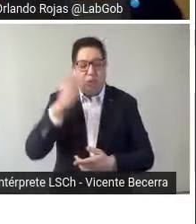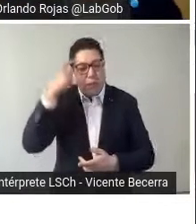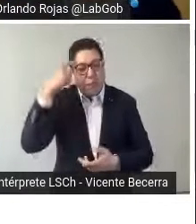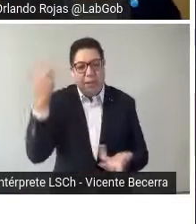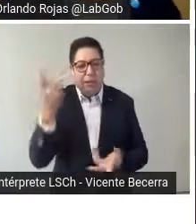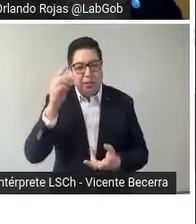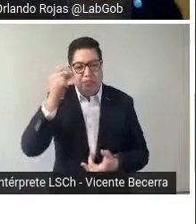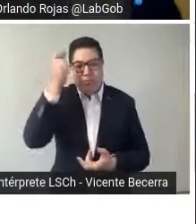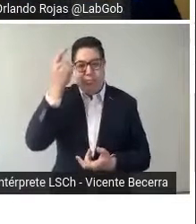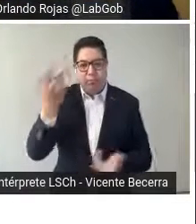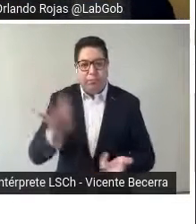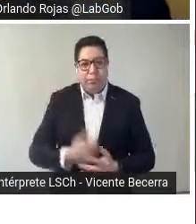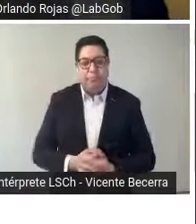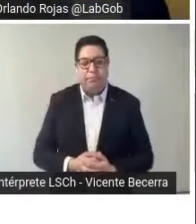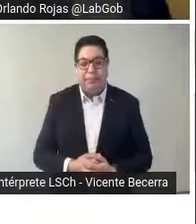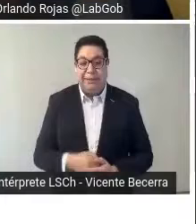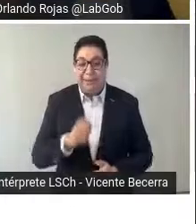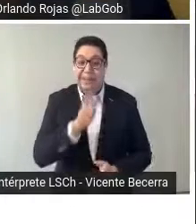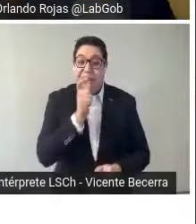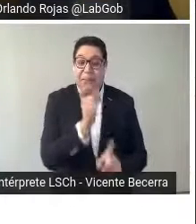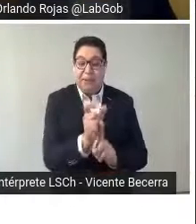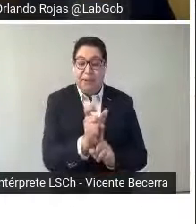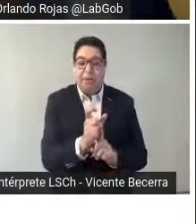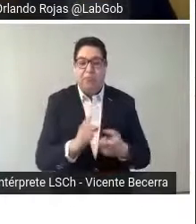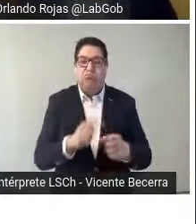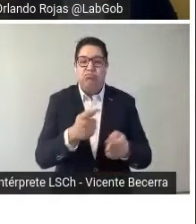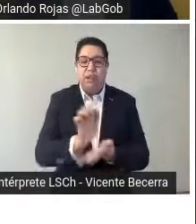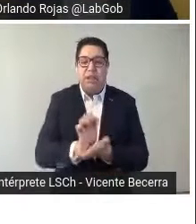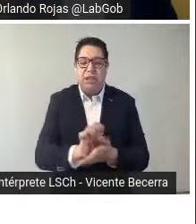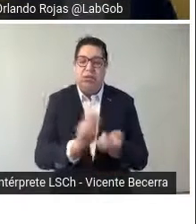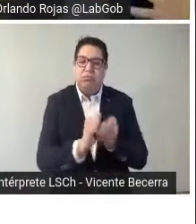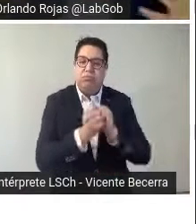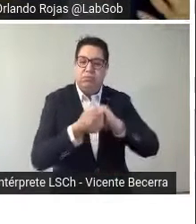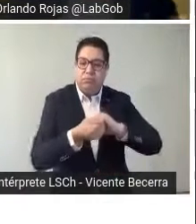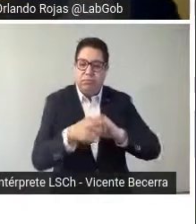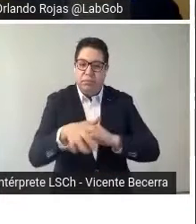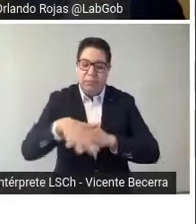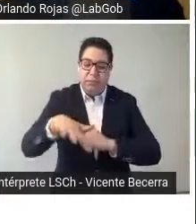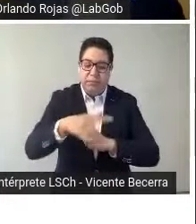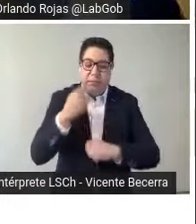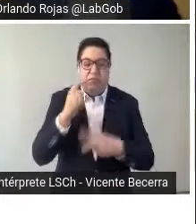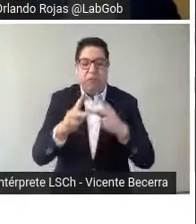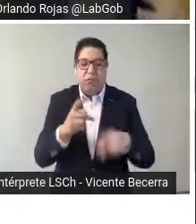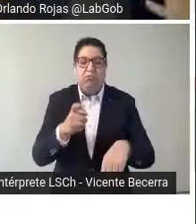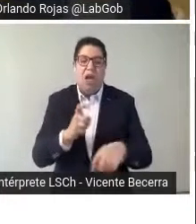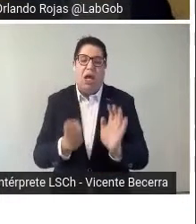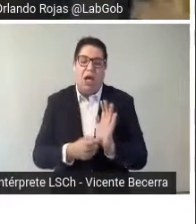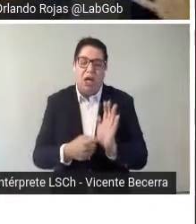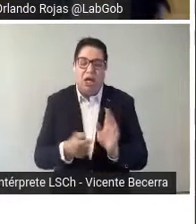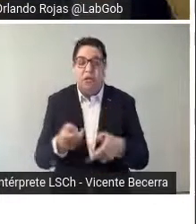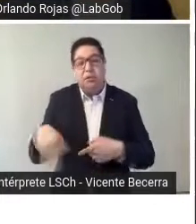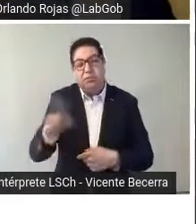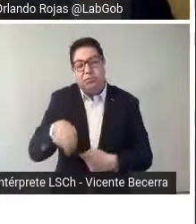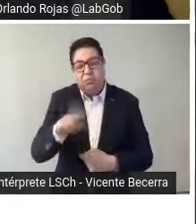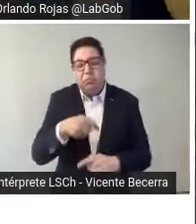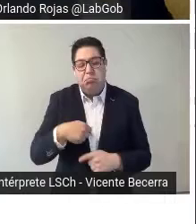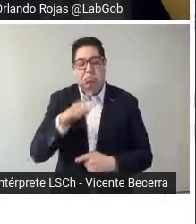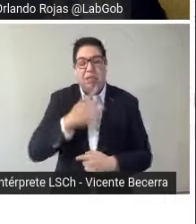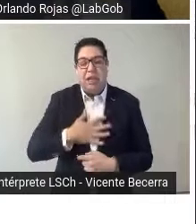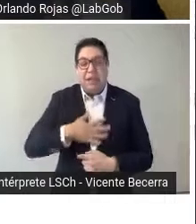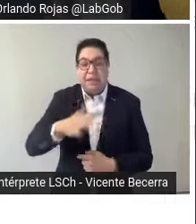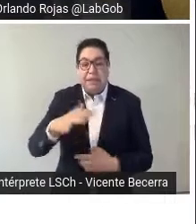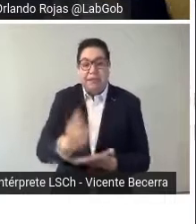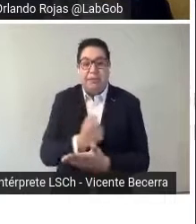Estado? Es un concepto, claro, que puede sonar a muchas cosas y lo escuchamos reiteradamente, ¿no? Todos pensamos que queremos transformar el Estado,